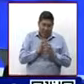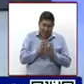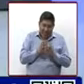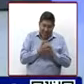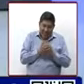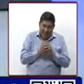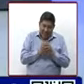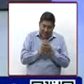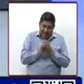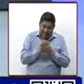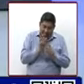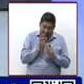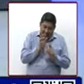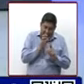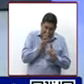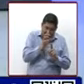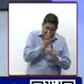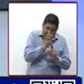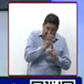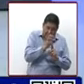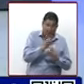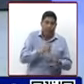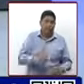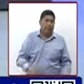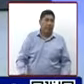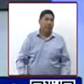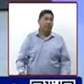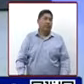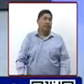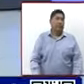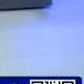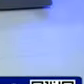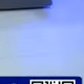agresor, como se ha visto en tantos casos. Exacto.